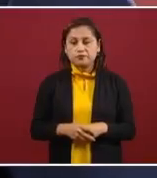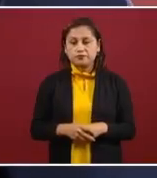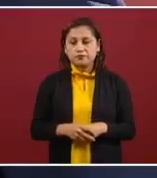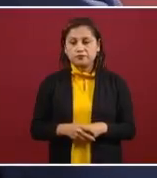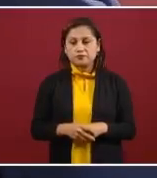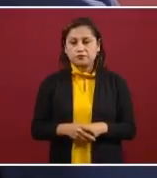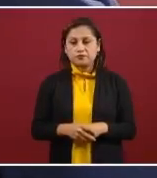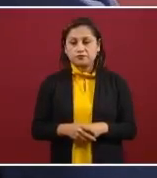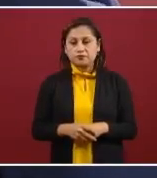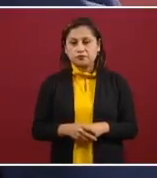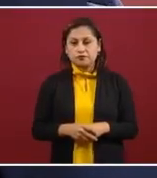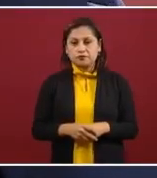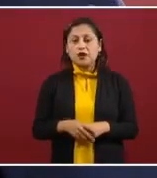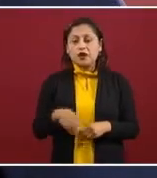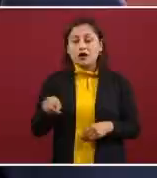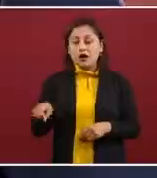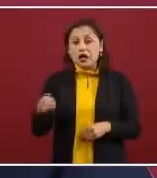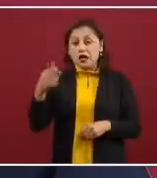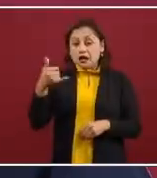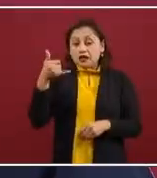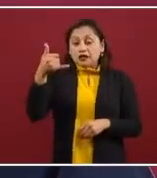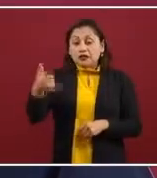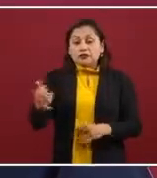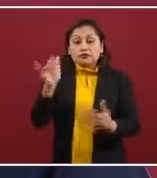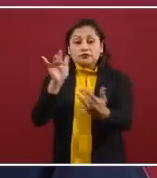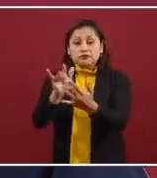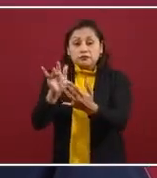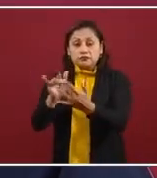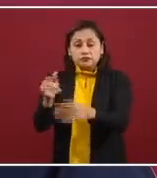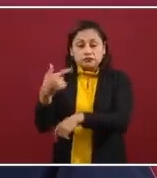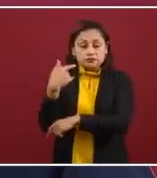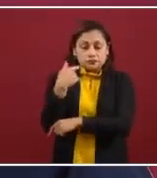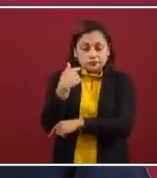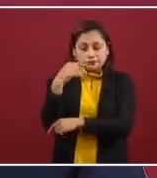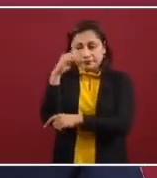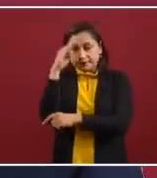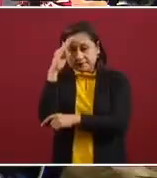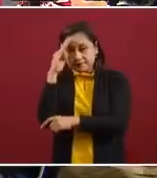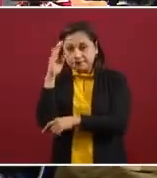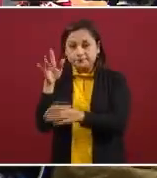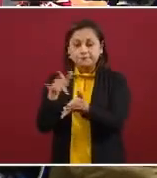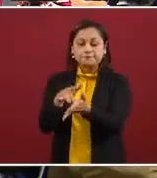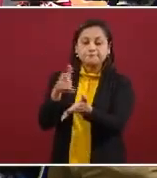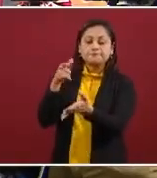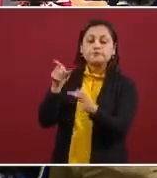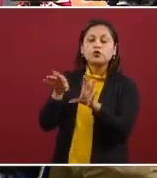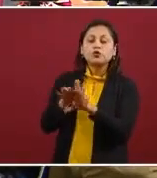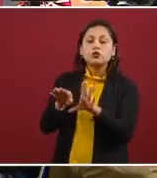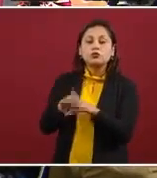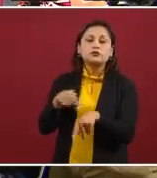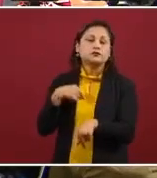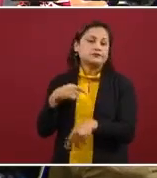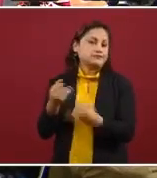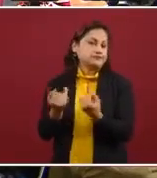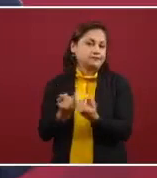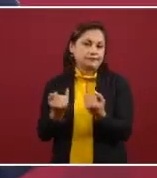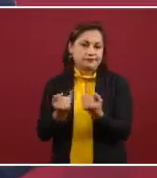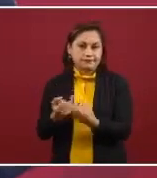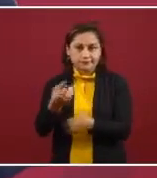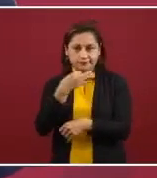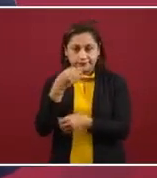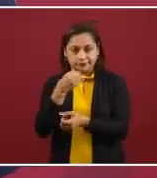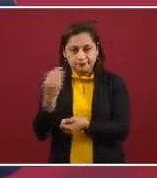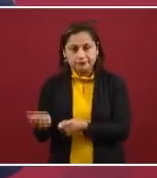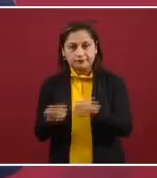esas técnicas, esos métodos de distribución. O sea, es tan importante el que no falten las